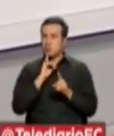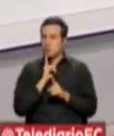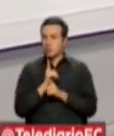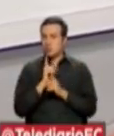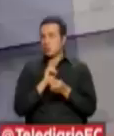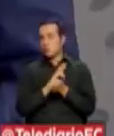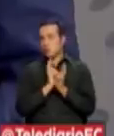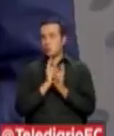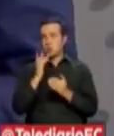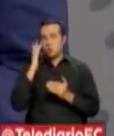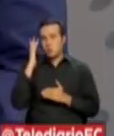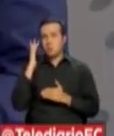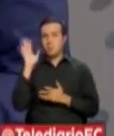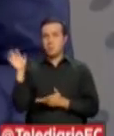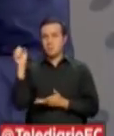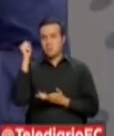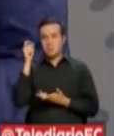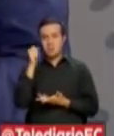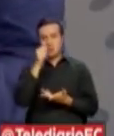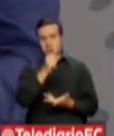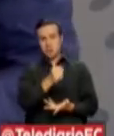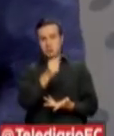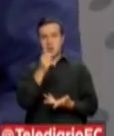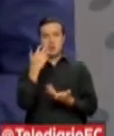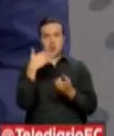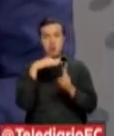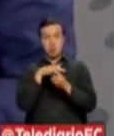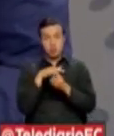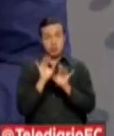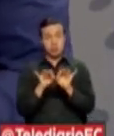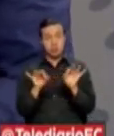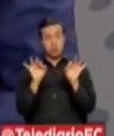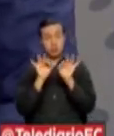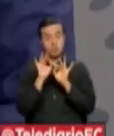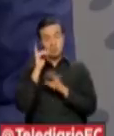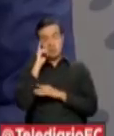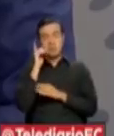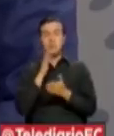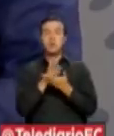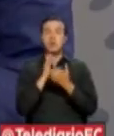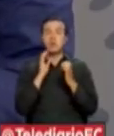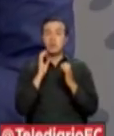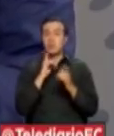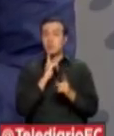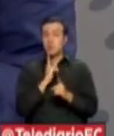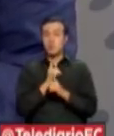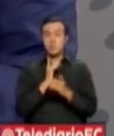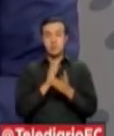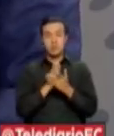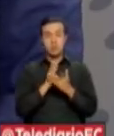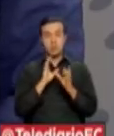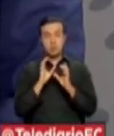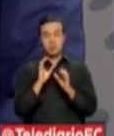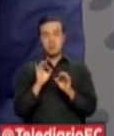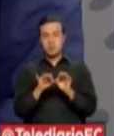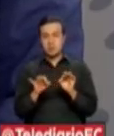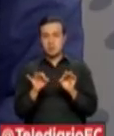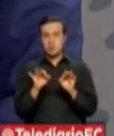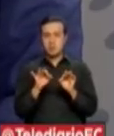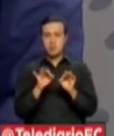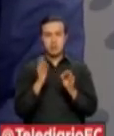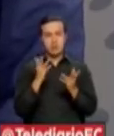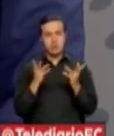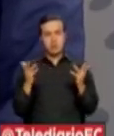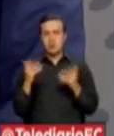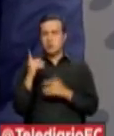de reforma política de representatividad de inclusión y creo que los medios de comunicación son una evidencia de ello usted probablemente